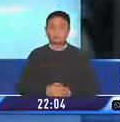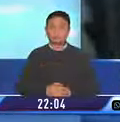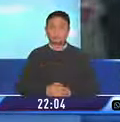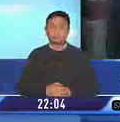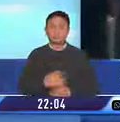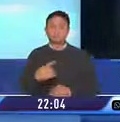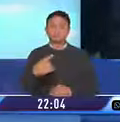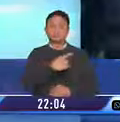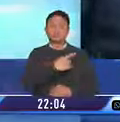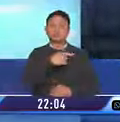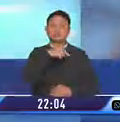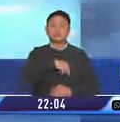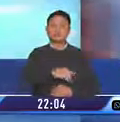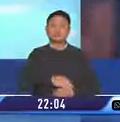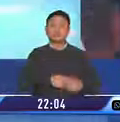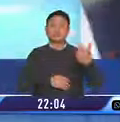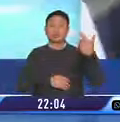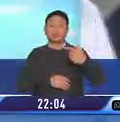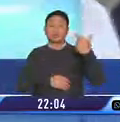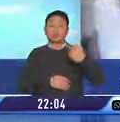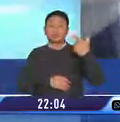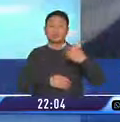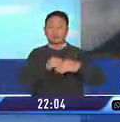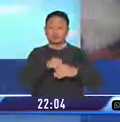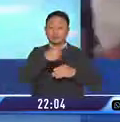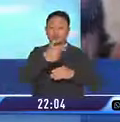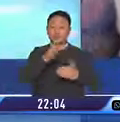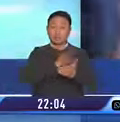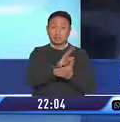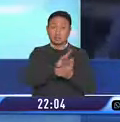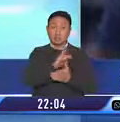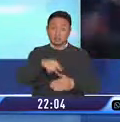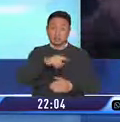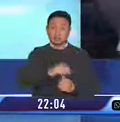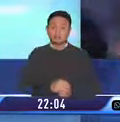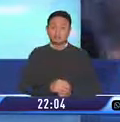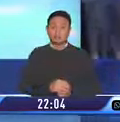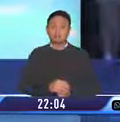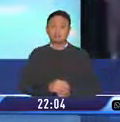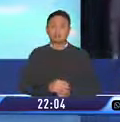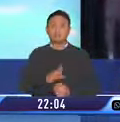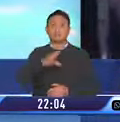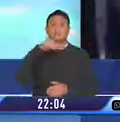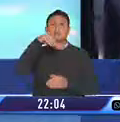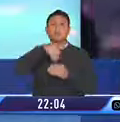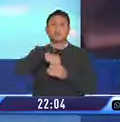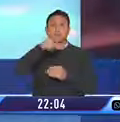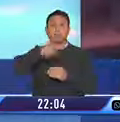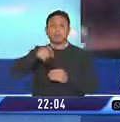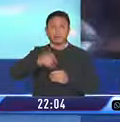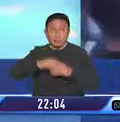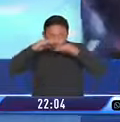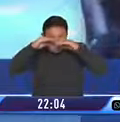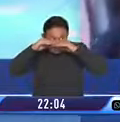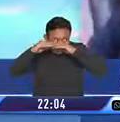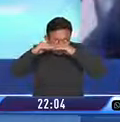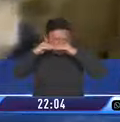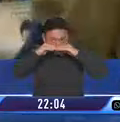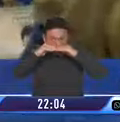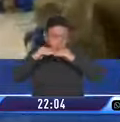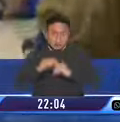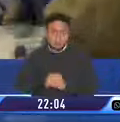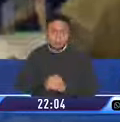la descarga del arma de fuego en las afueras del evento de campaña, sus seguidores en el interior del recinto, agachados, arrodillados